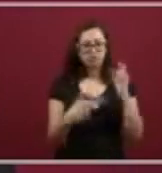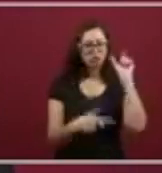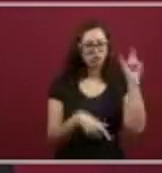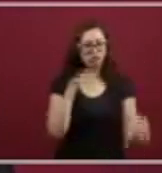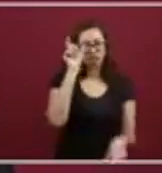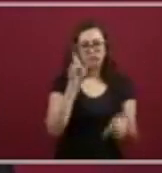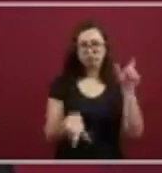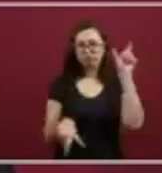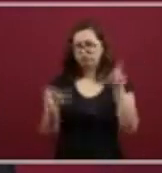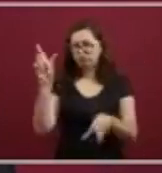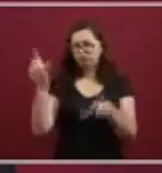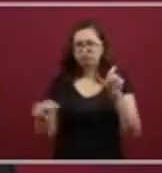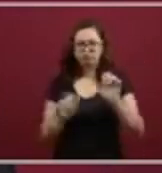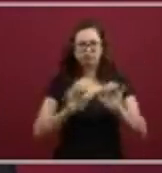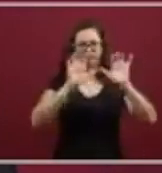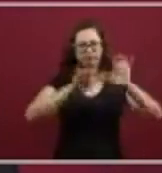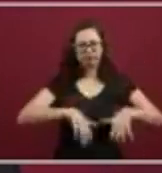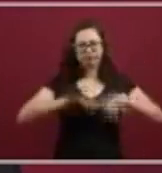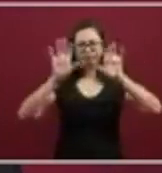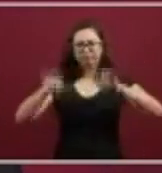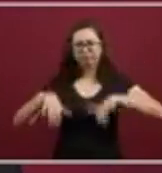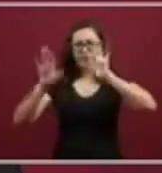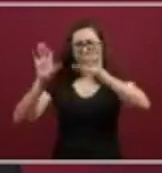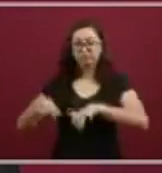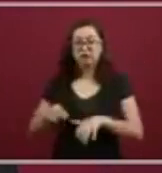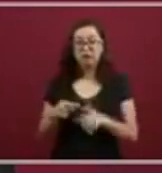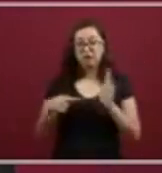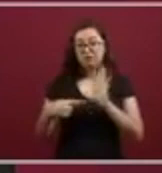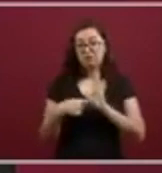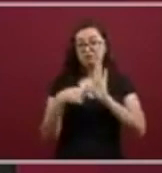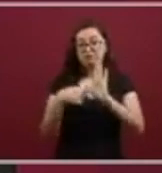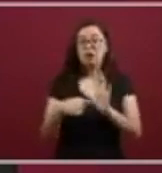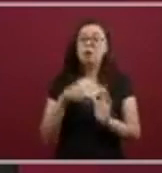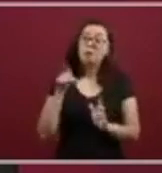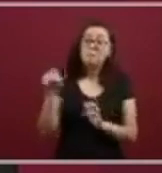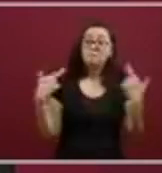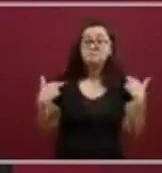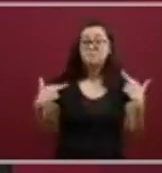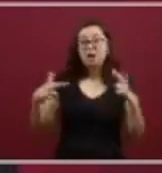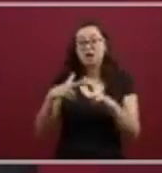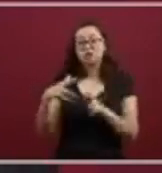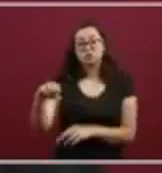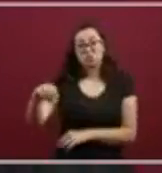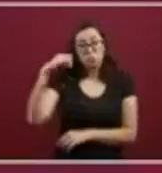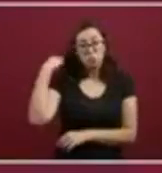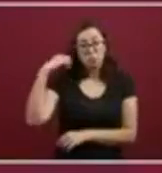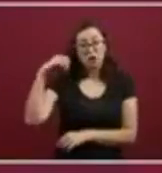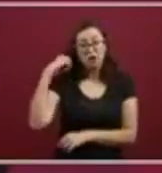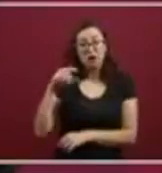apareció de que un maestro de Oaxaca ganaba